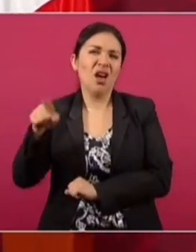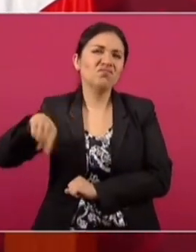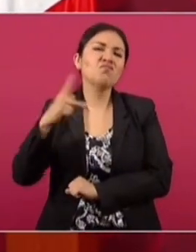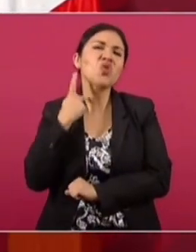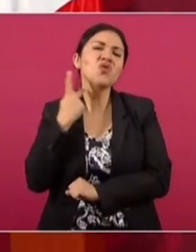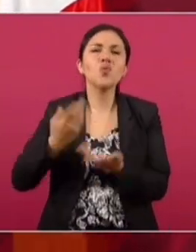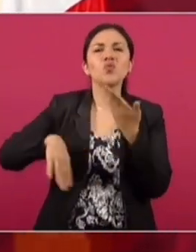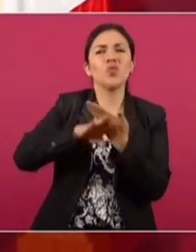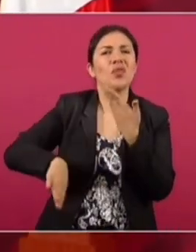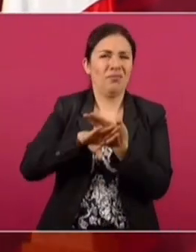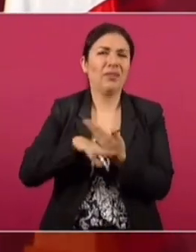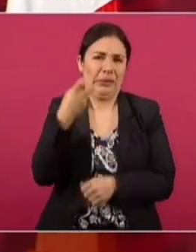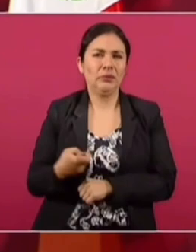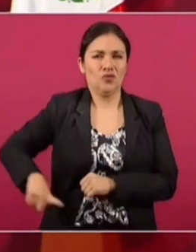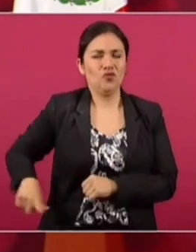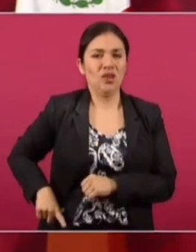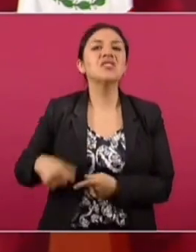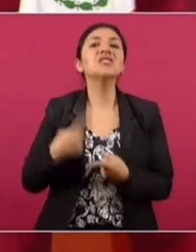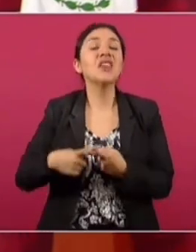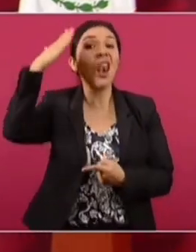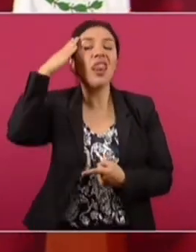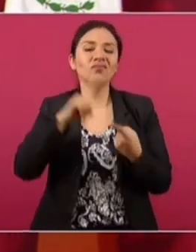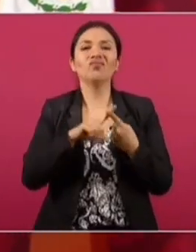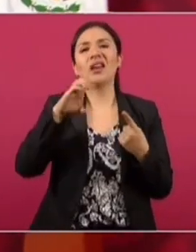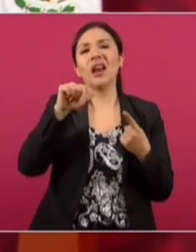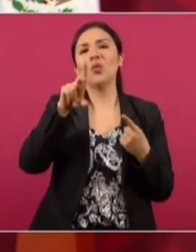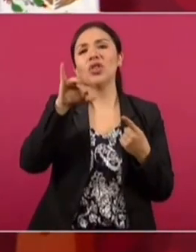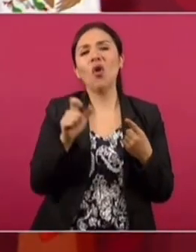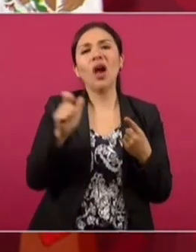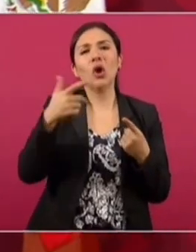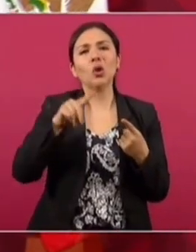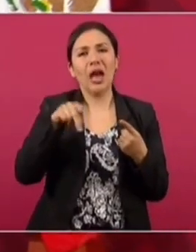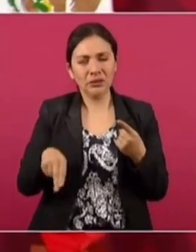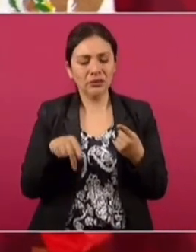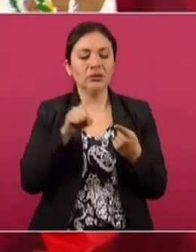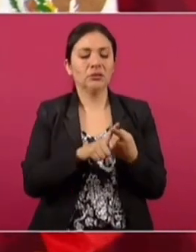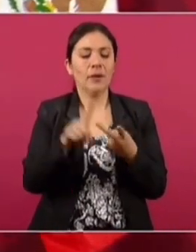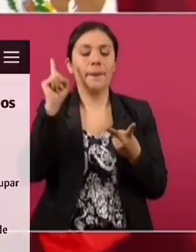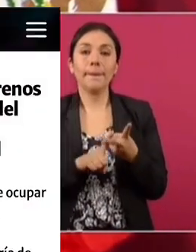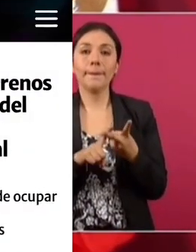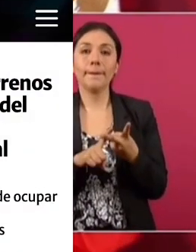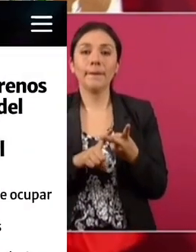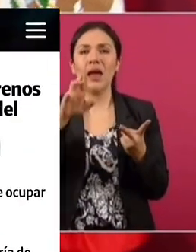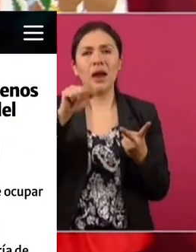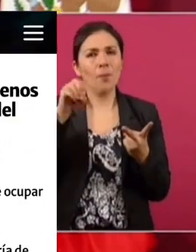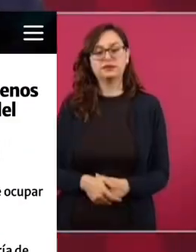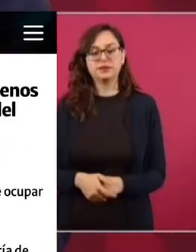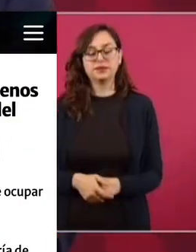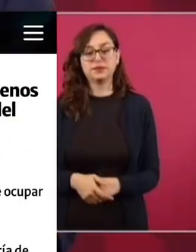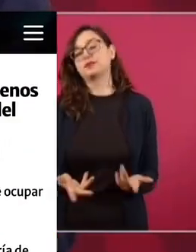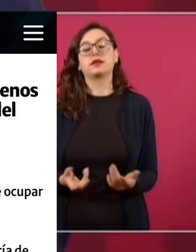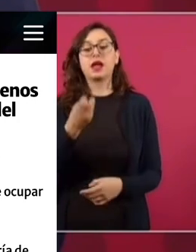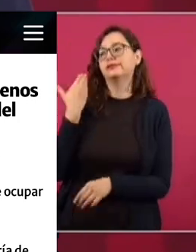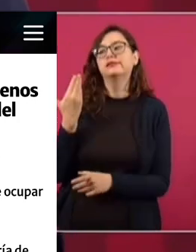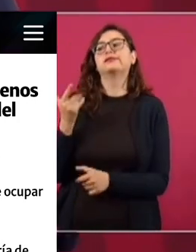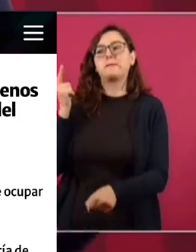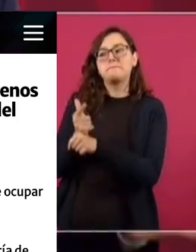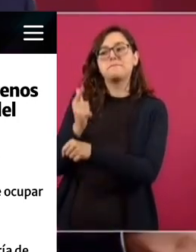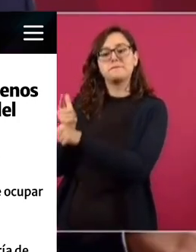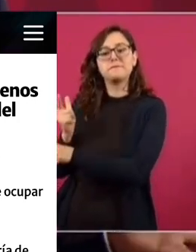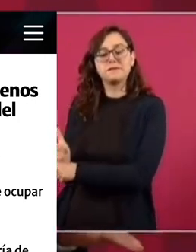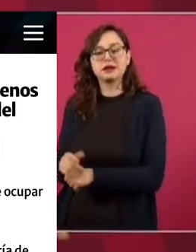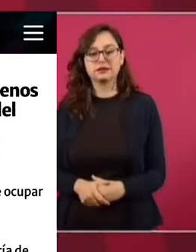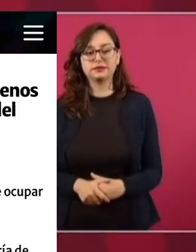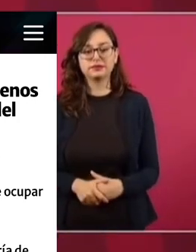político opositor, encabezado por Claudio X. González y por Ramón Cosío. Un poco de historia,